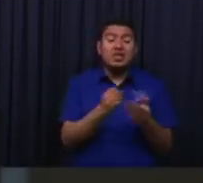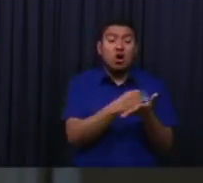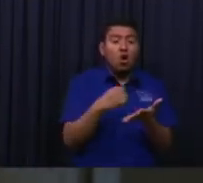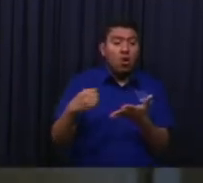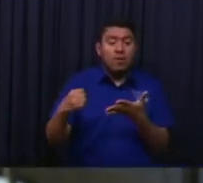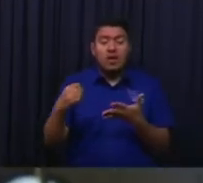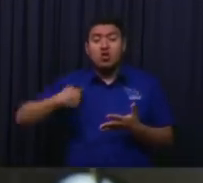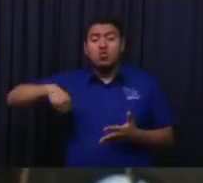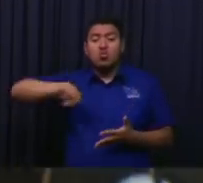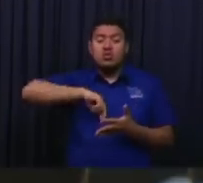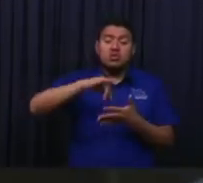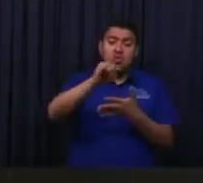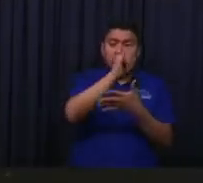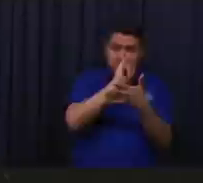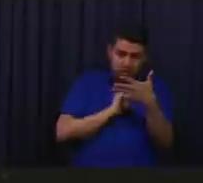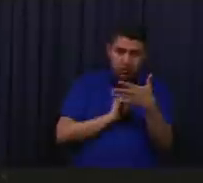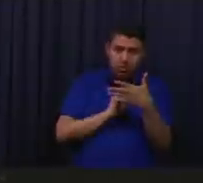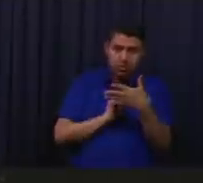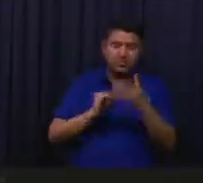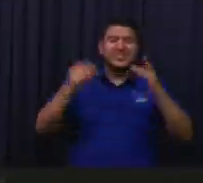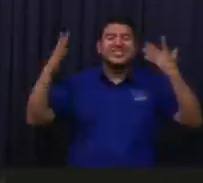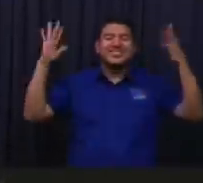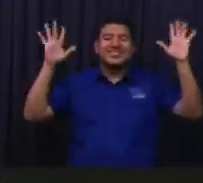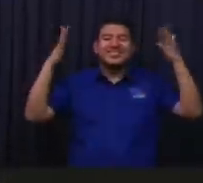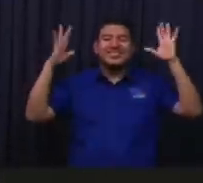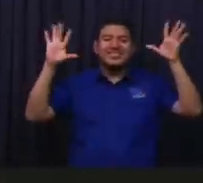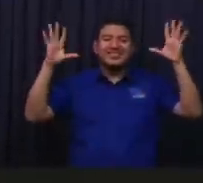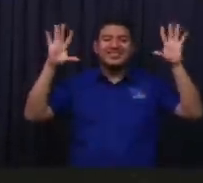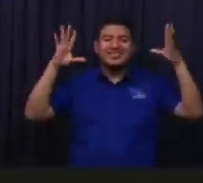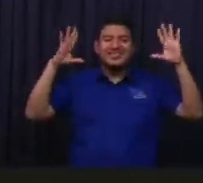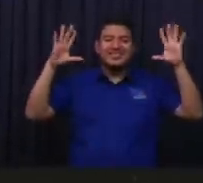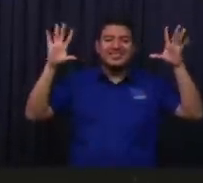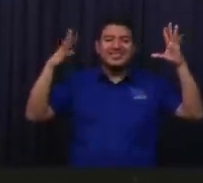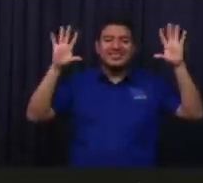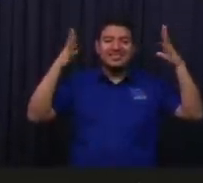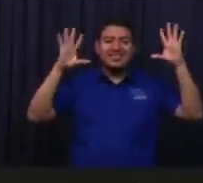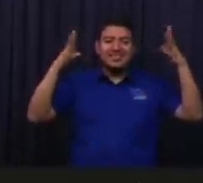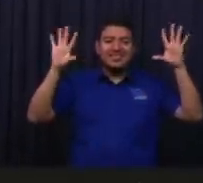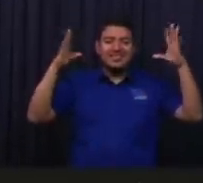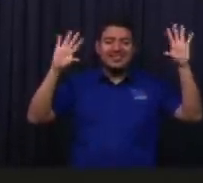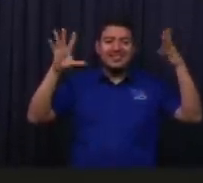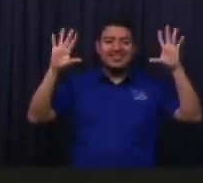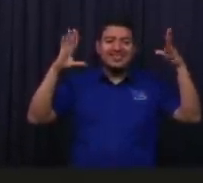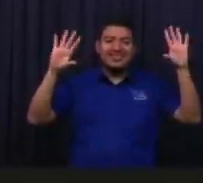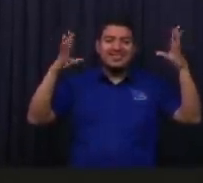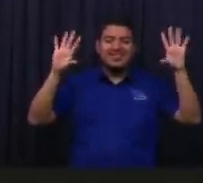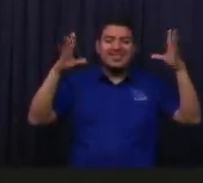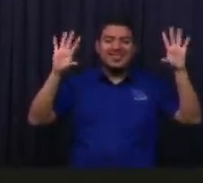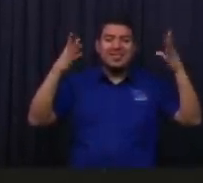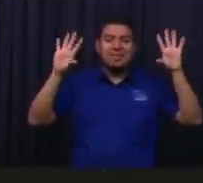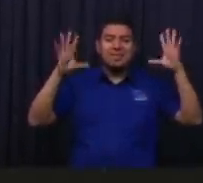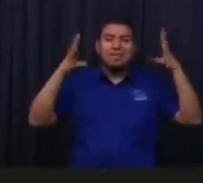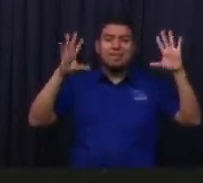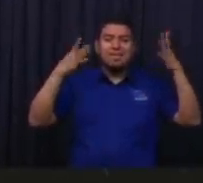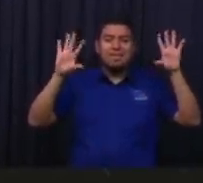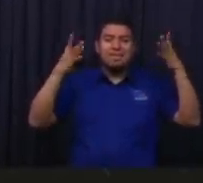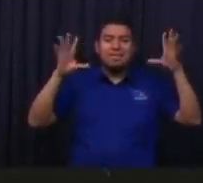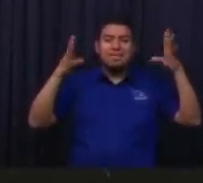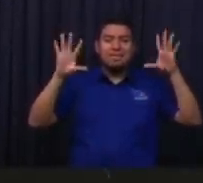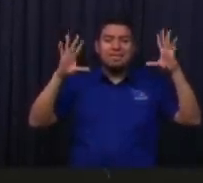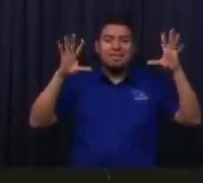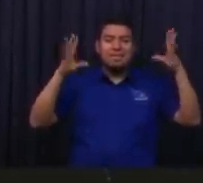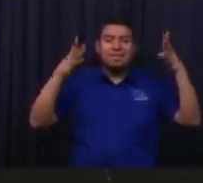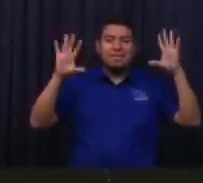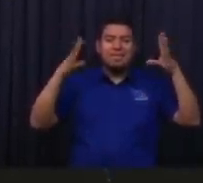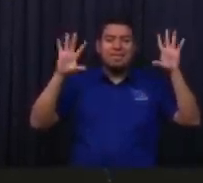nuestra vida. Denle un aplauso bien fuerte al Rey. No es solamente una analogía ni nada.